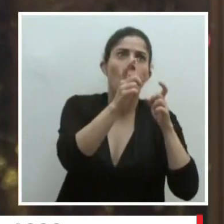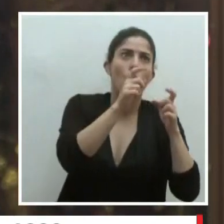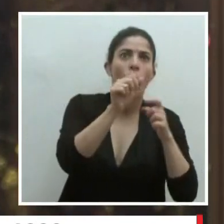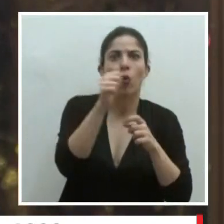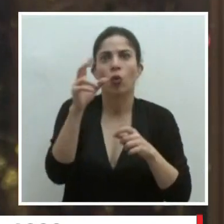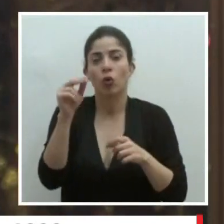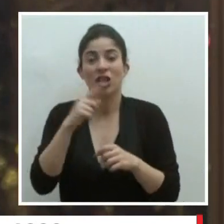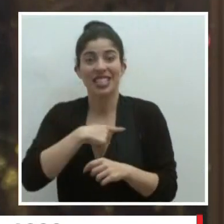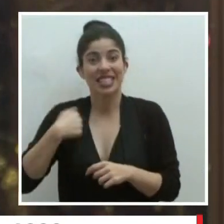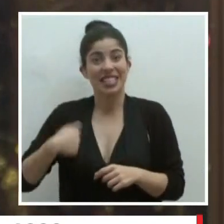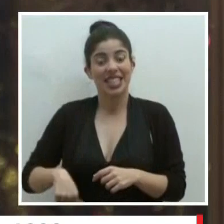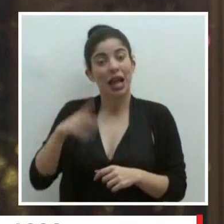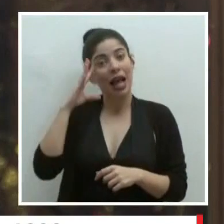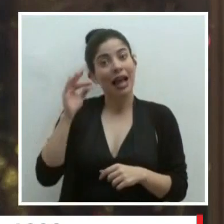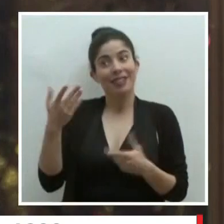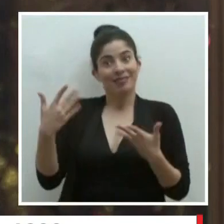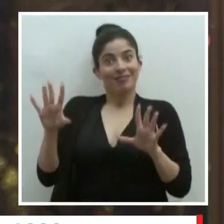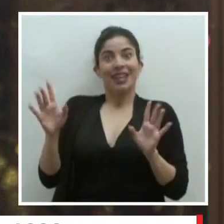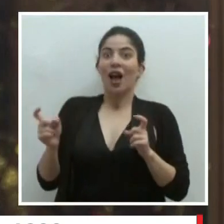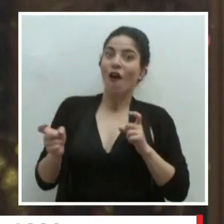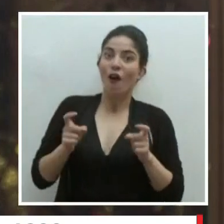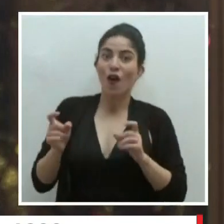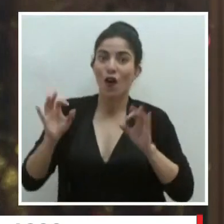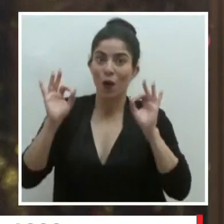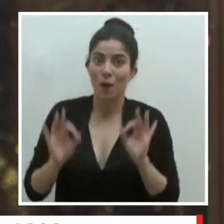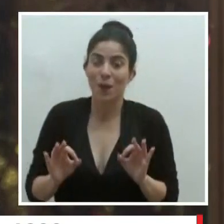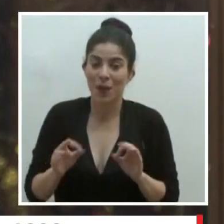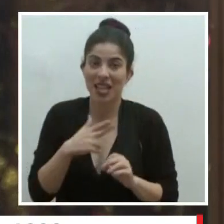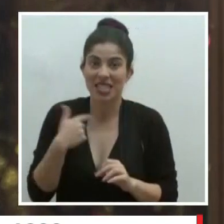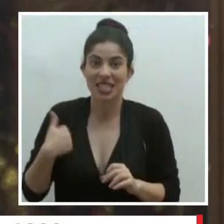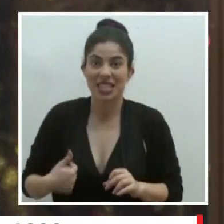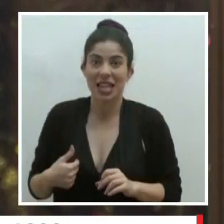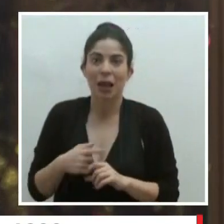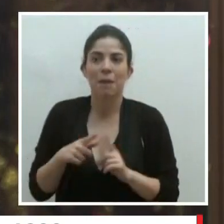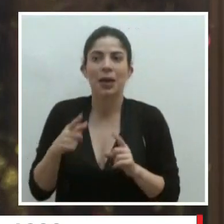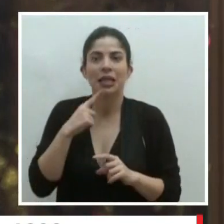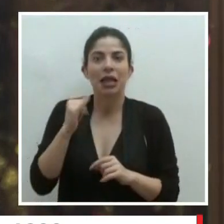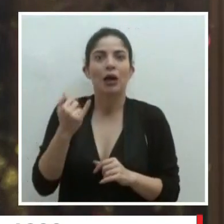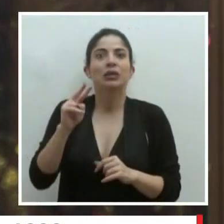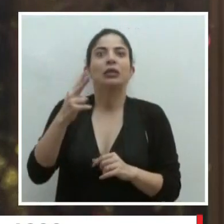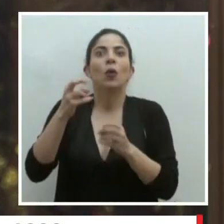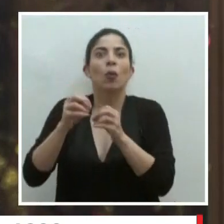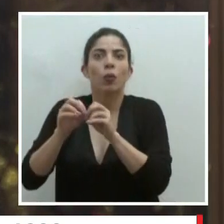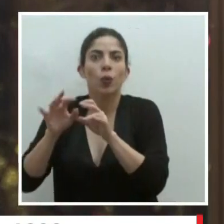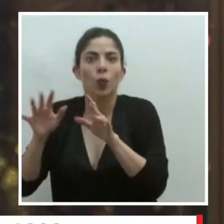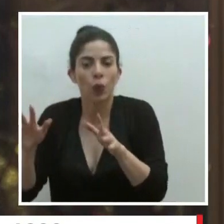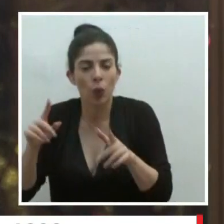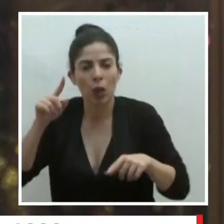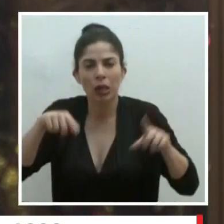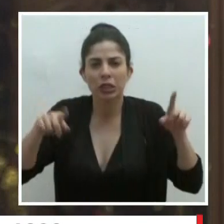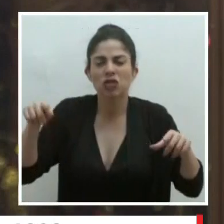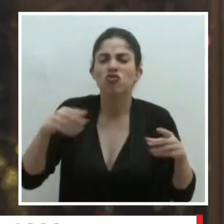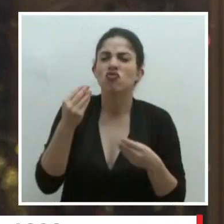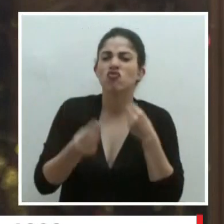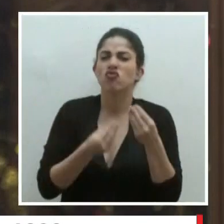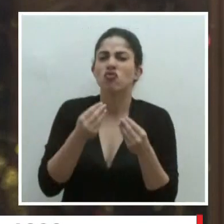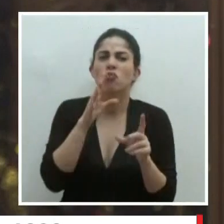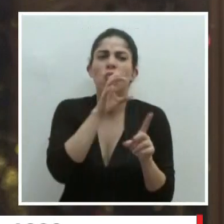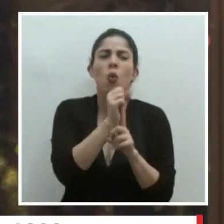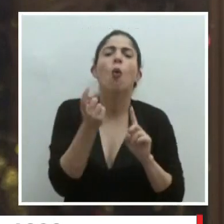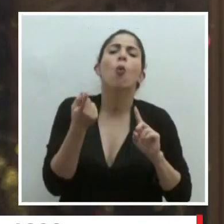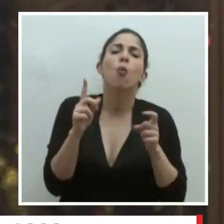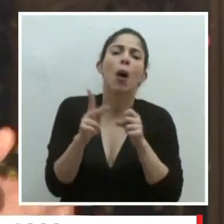que lo dábamos por controlado más básicamente la pandemia, se hablaba de un segundo brote. Entonces, ¿cómo definir un país